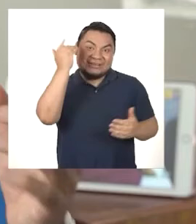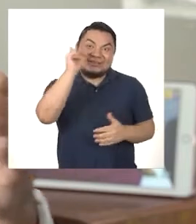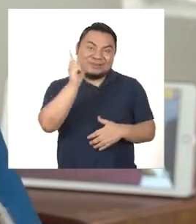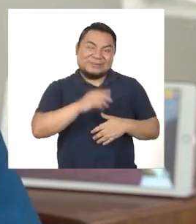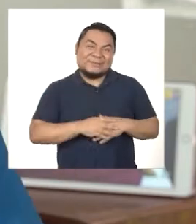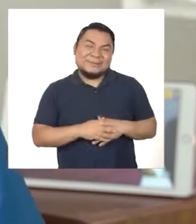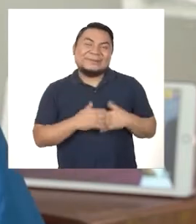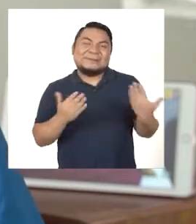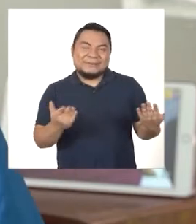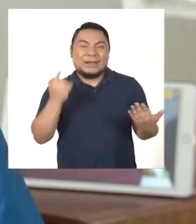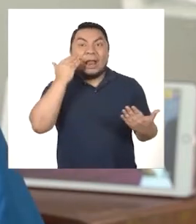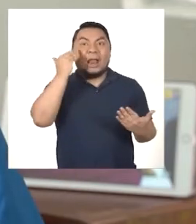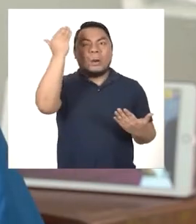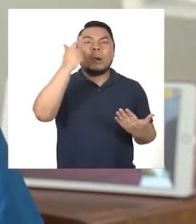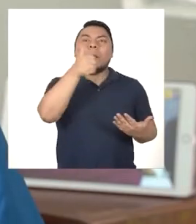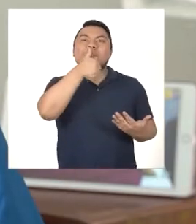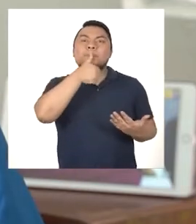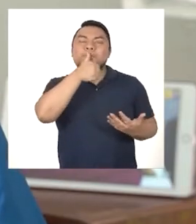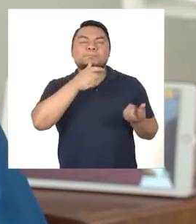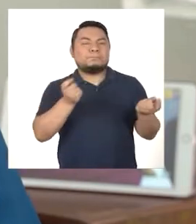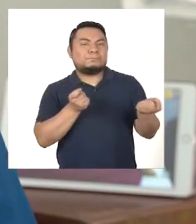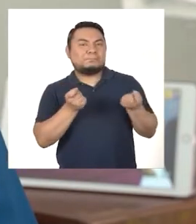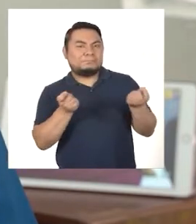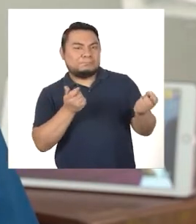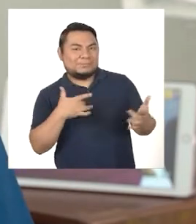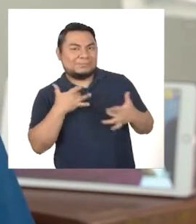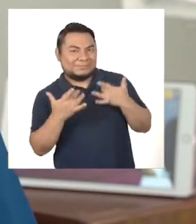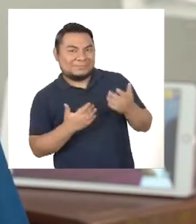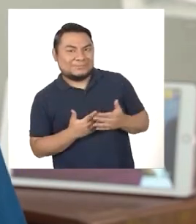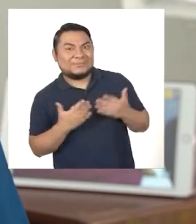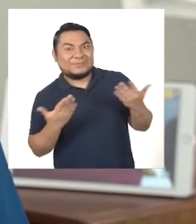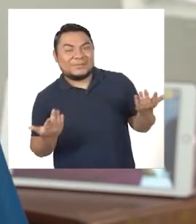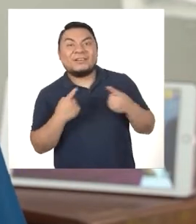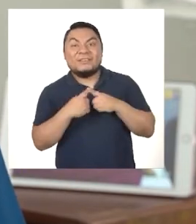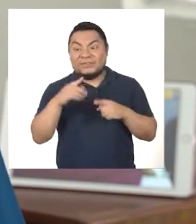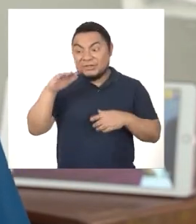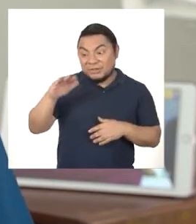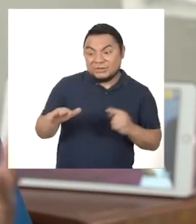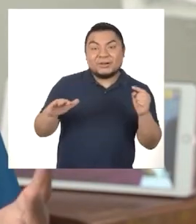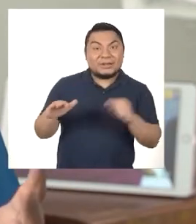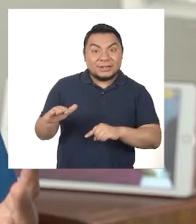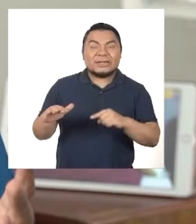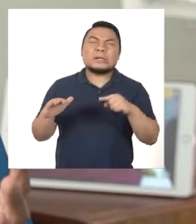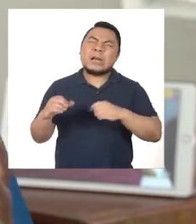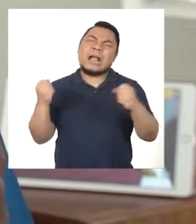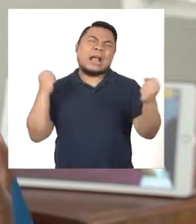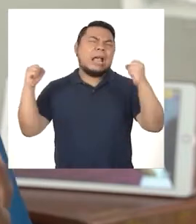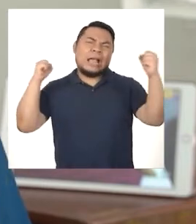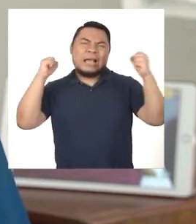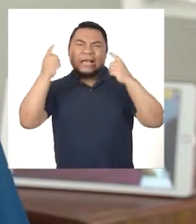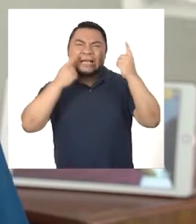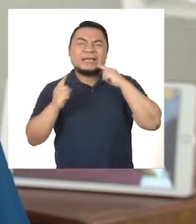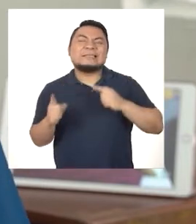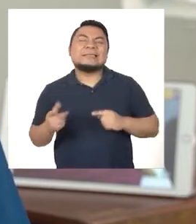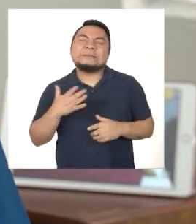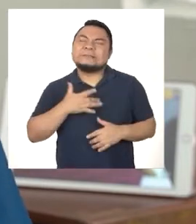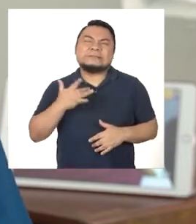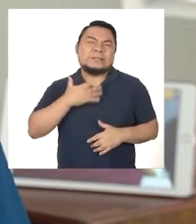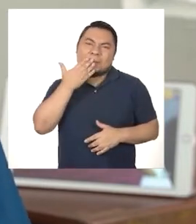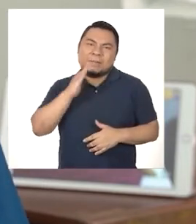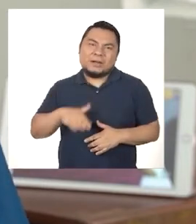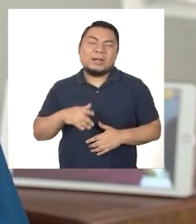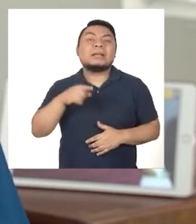como adultos nos autocontrolamos? Recordemos que los niños cuando están en esa crisis le están pasando mal y lo que necesitan es